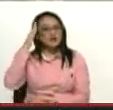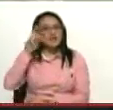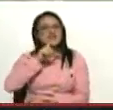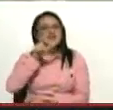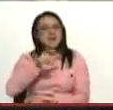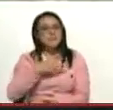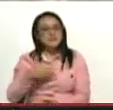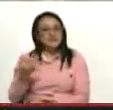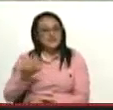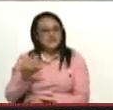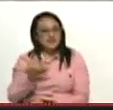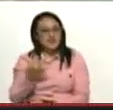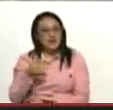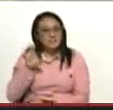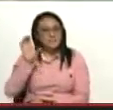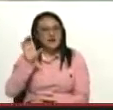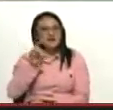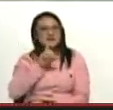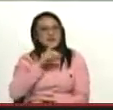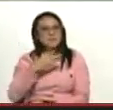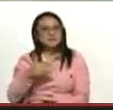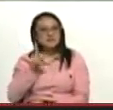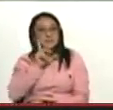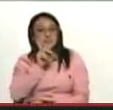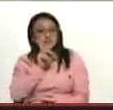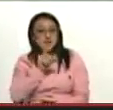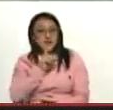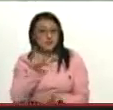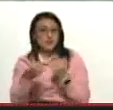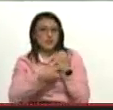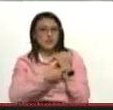país y Quién es el presidente de mentiras